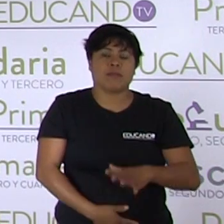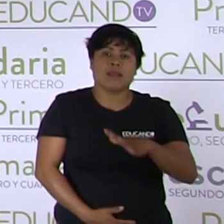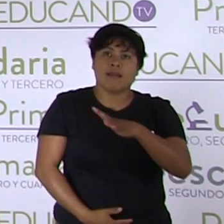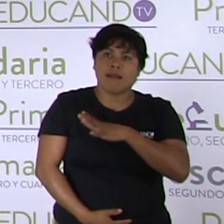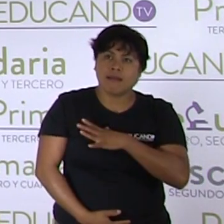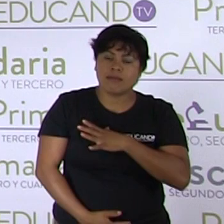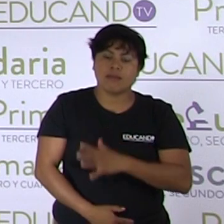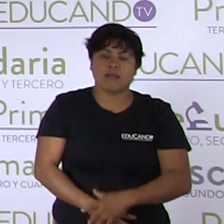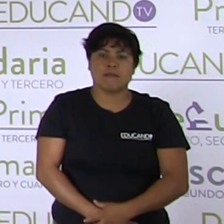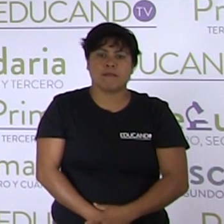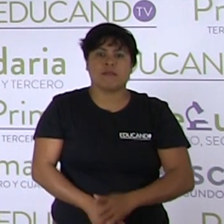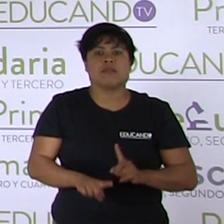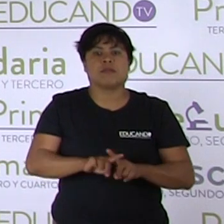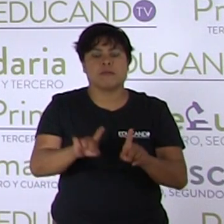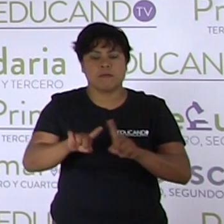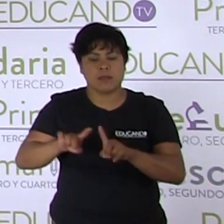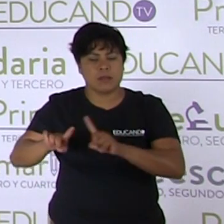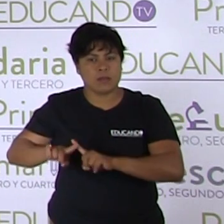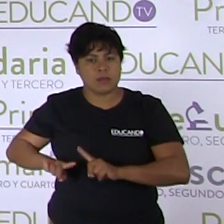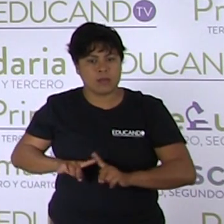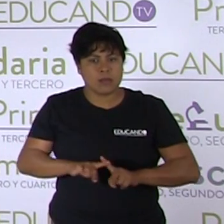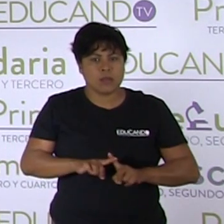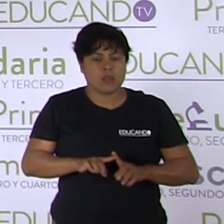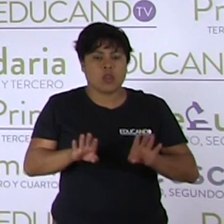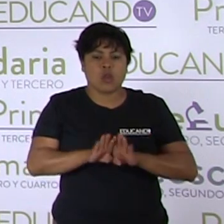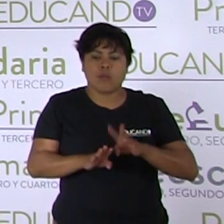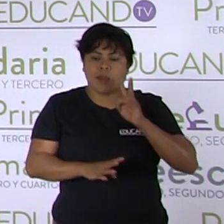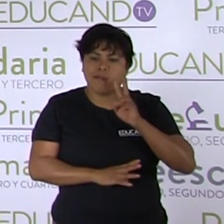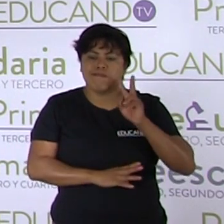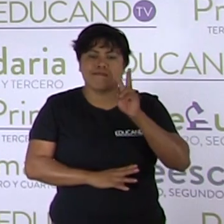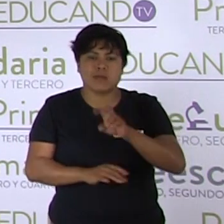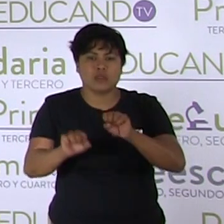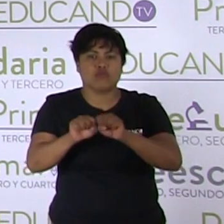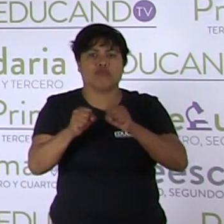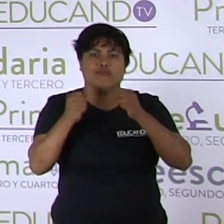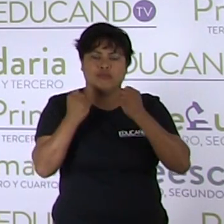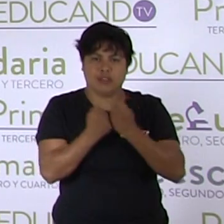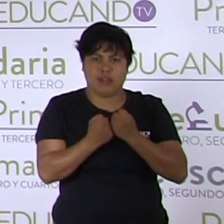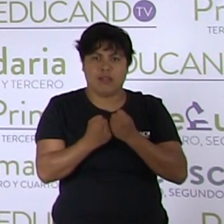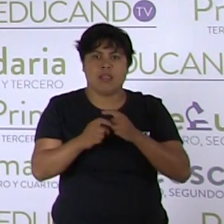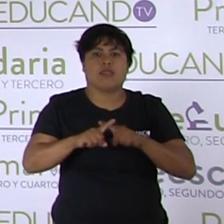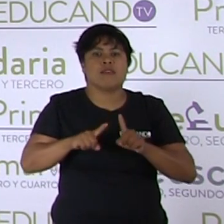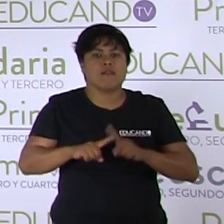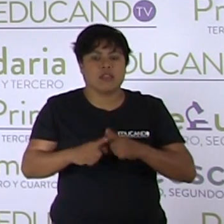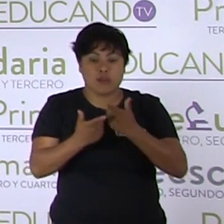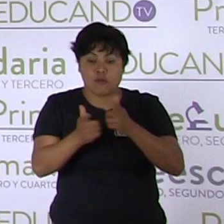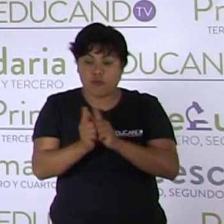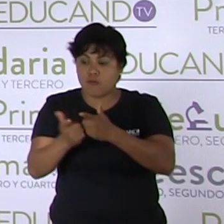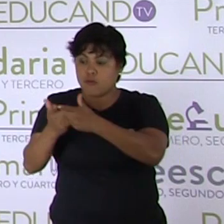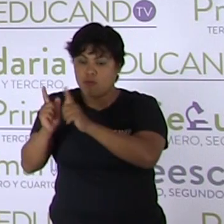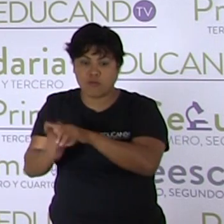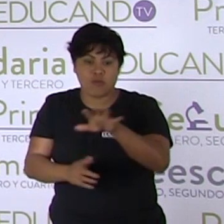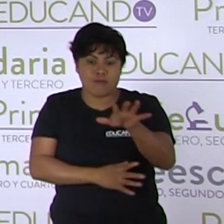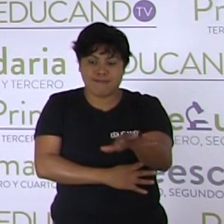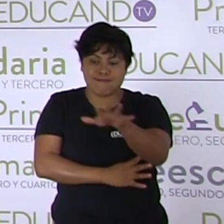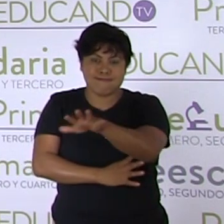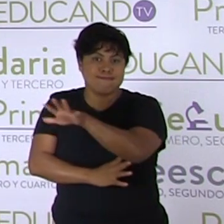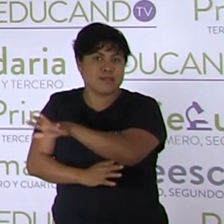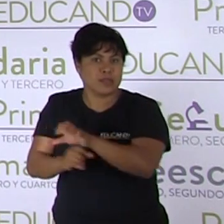hay diferentes estratos sociales, diferentes grupos